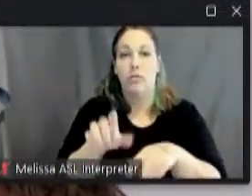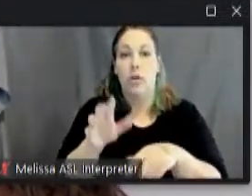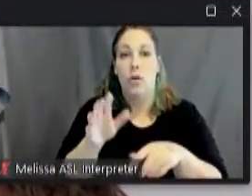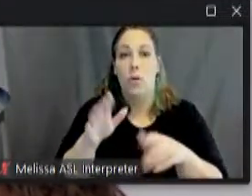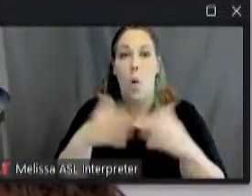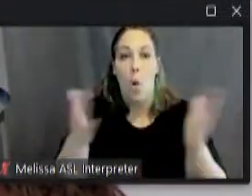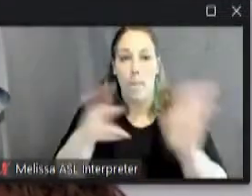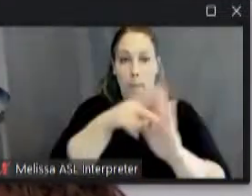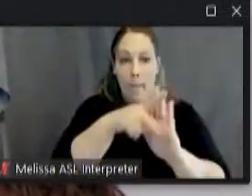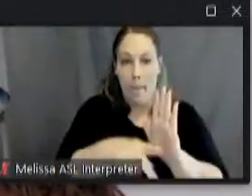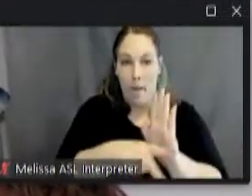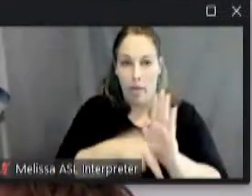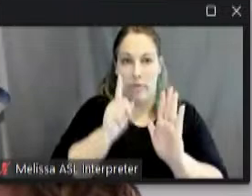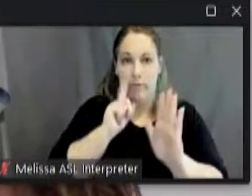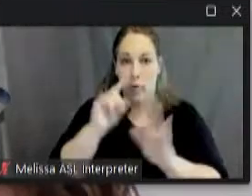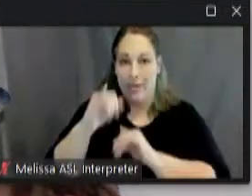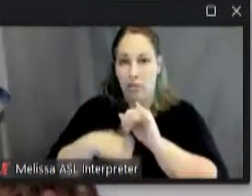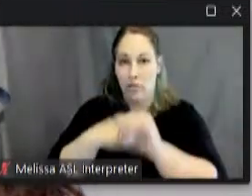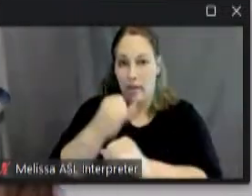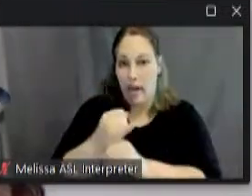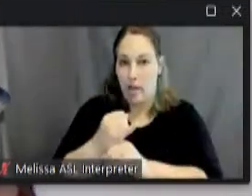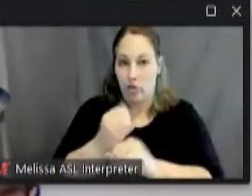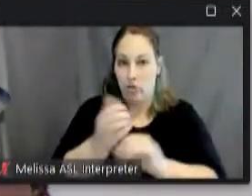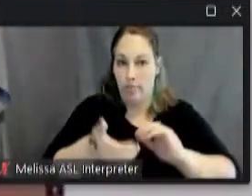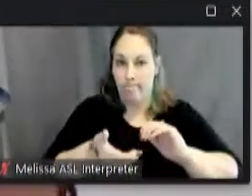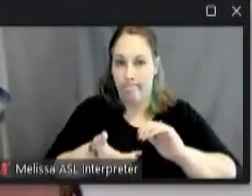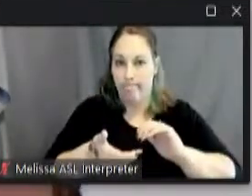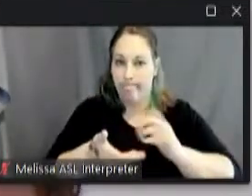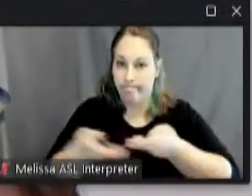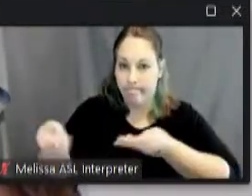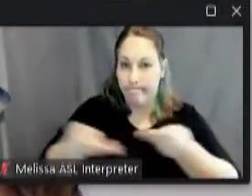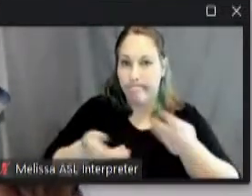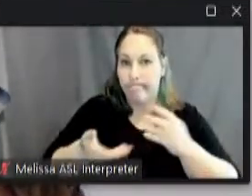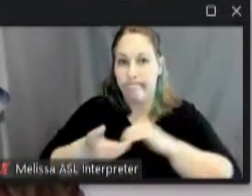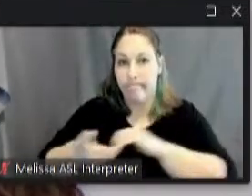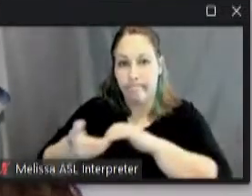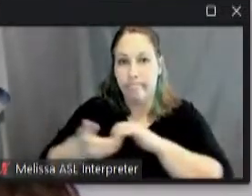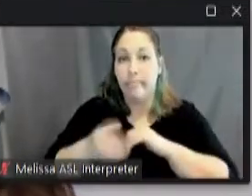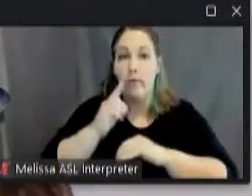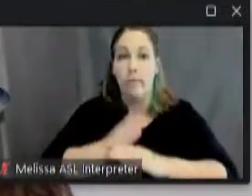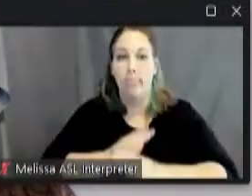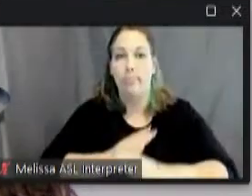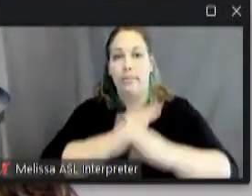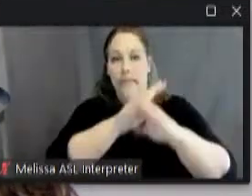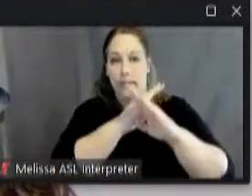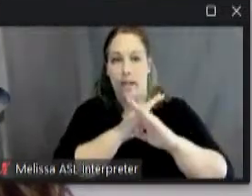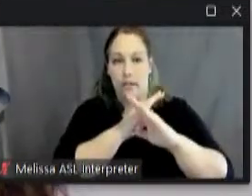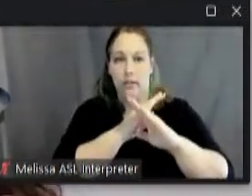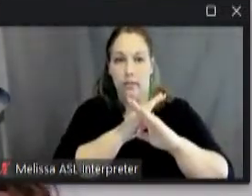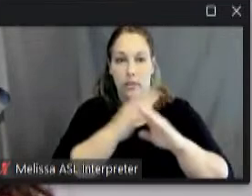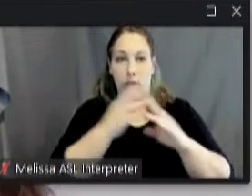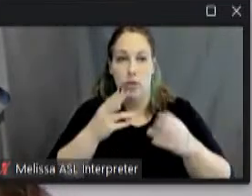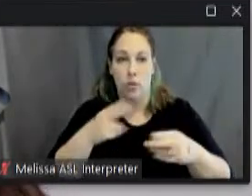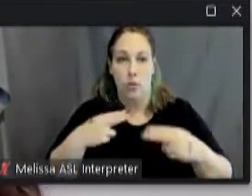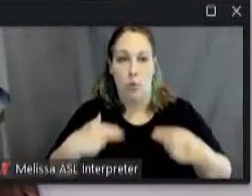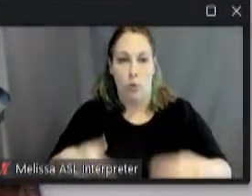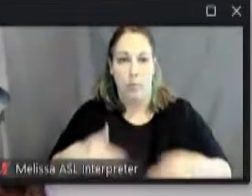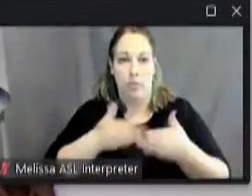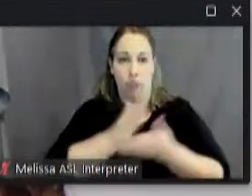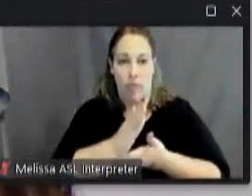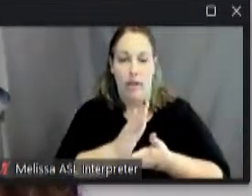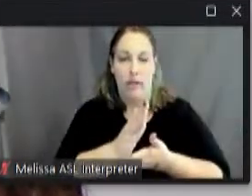sostener diálogos francos y abiertos sobre la situación de los derechos humanos de la población hondureña, en particular sobre los